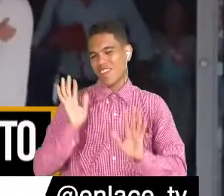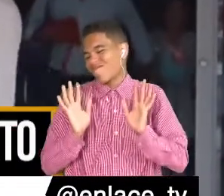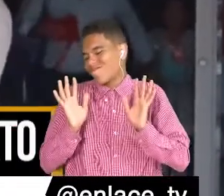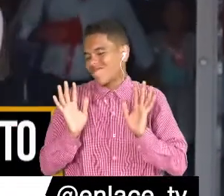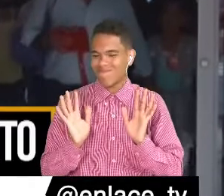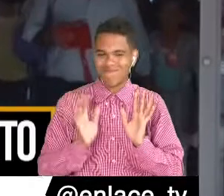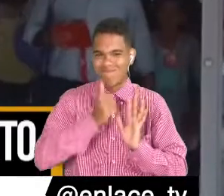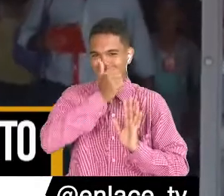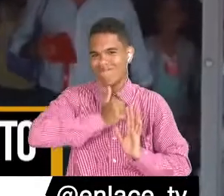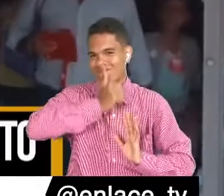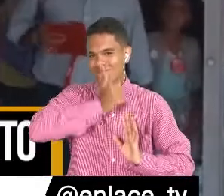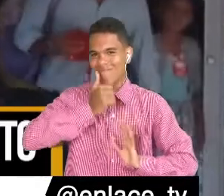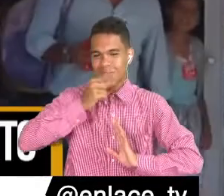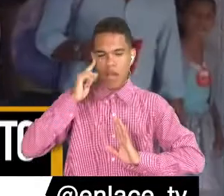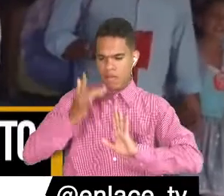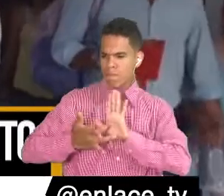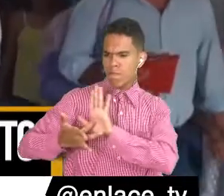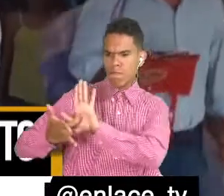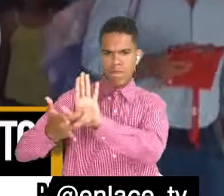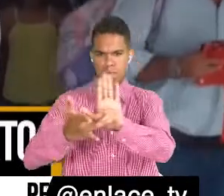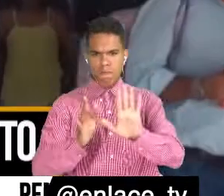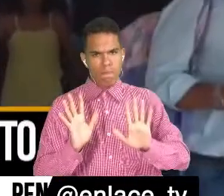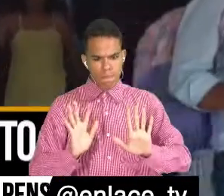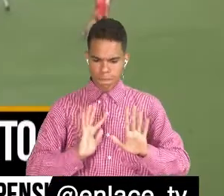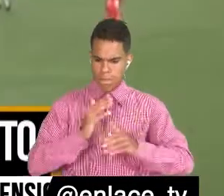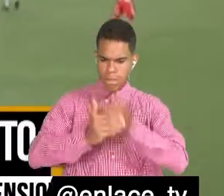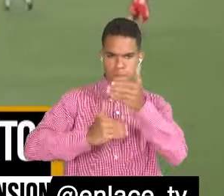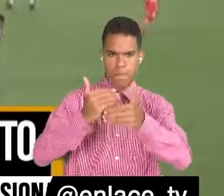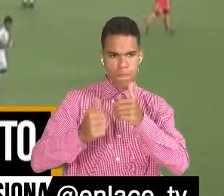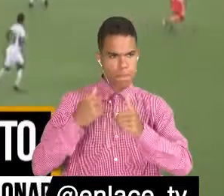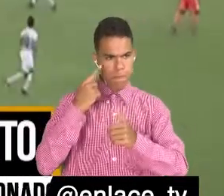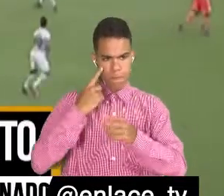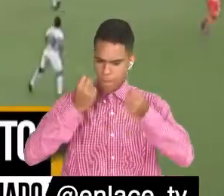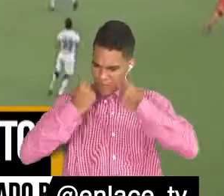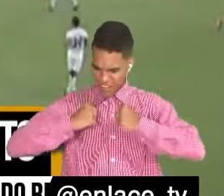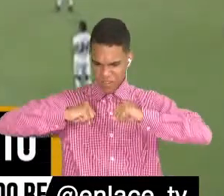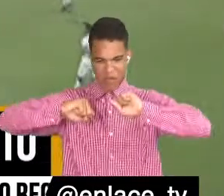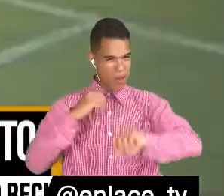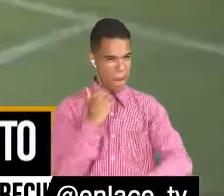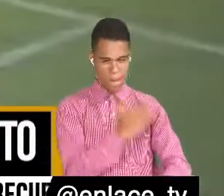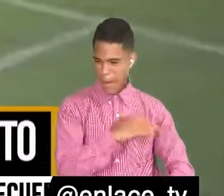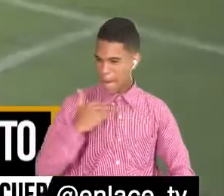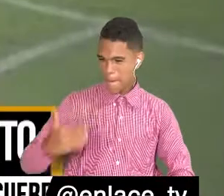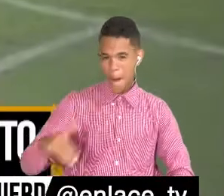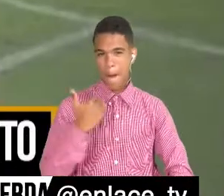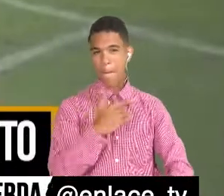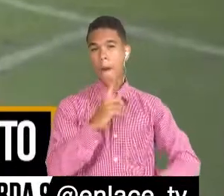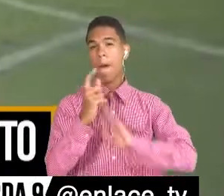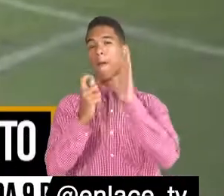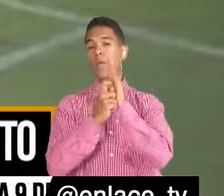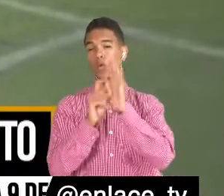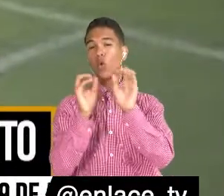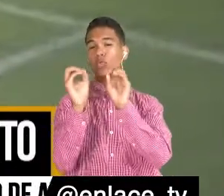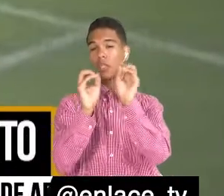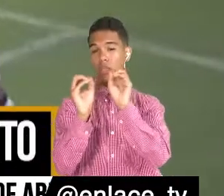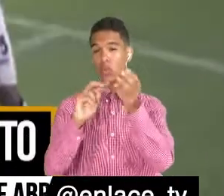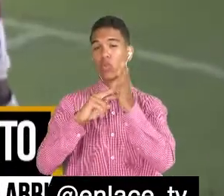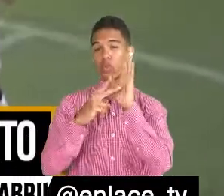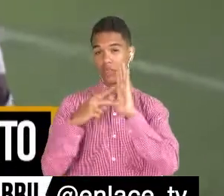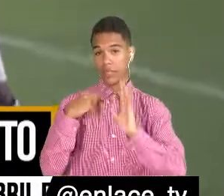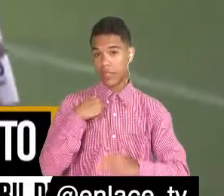pero bueno, se tuvo que jugar así. Se jugó a lo que se pudo, a lo que se trató. y creo que el punto va a servir siempre y cuando aquí el